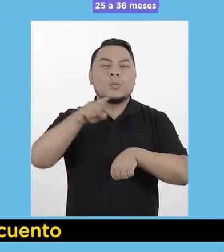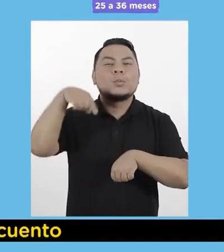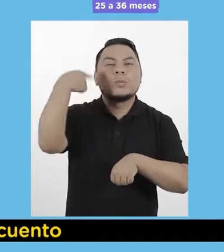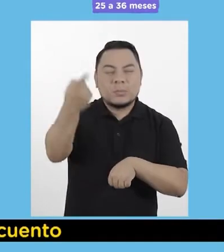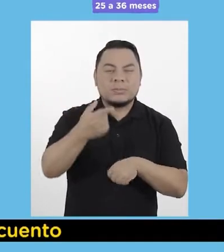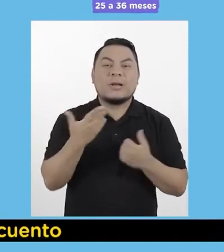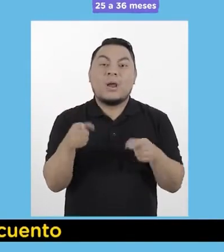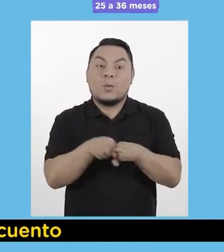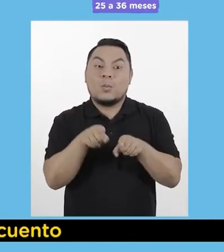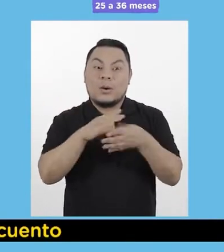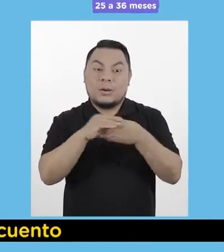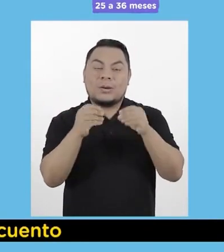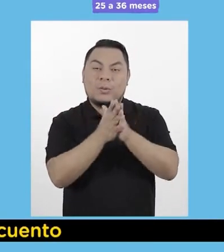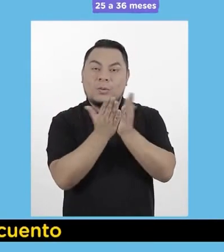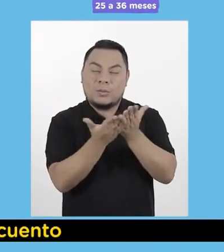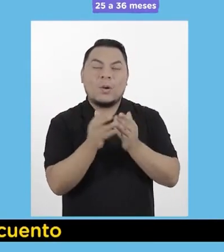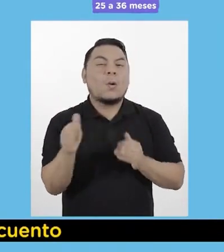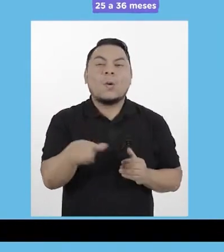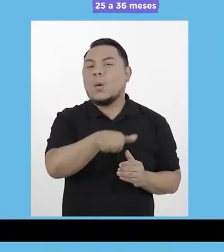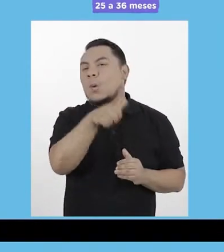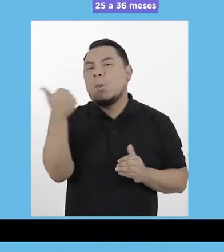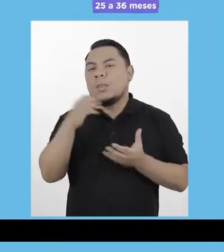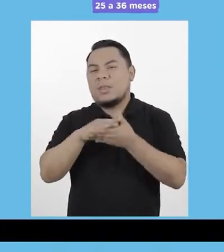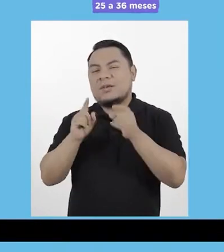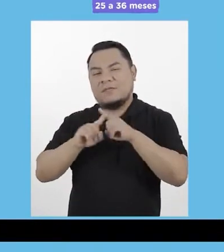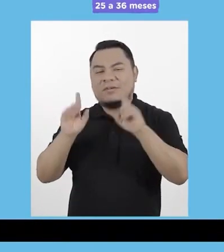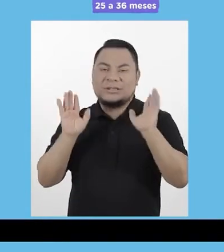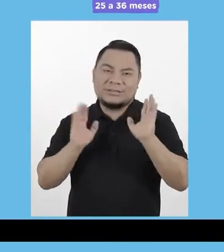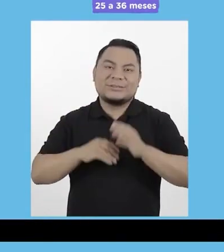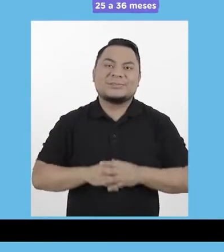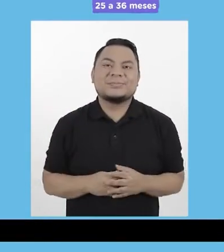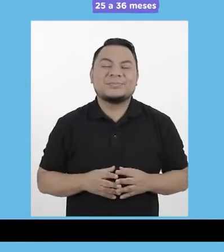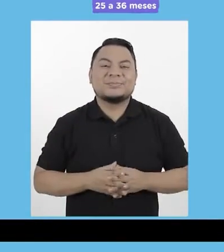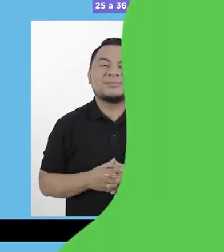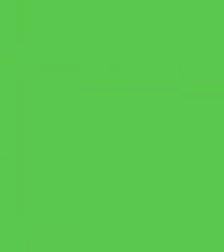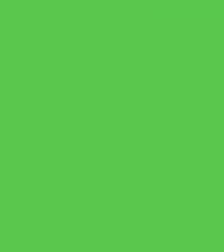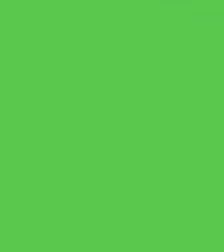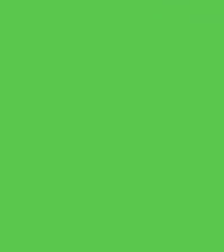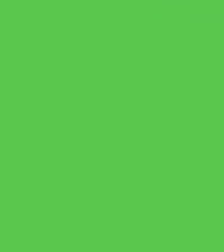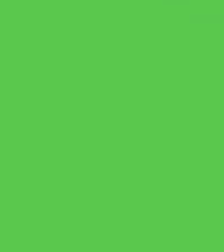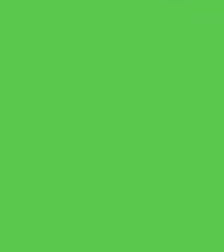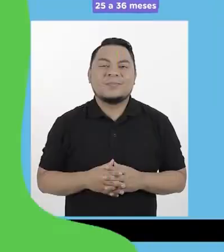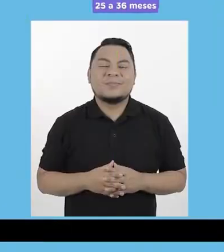en otra oportunidad con el mismo cuento o con uno diferente.